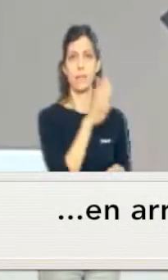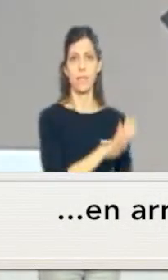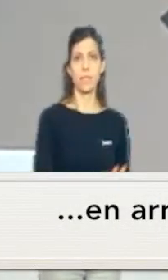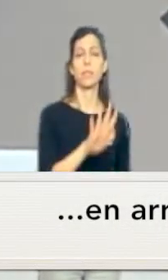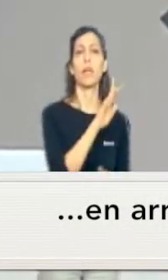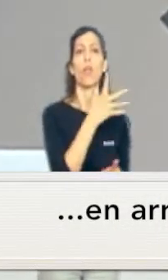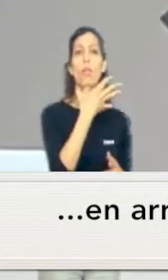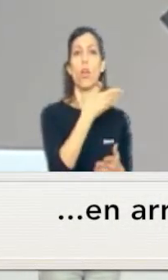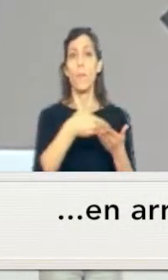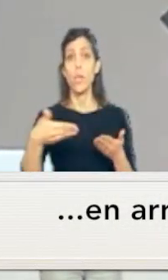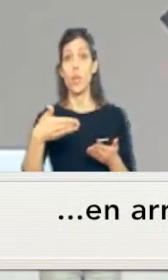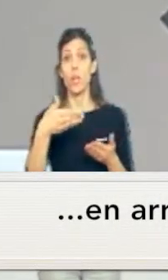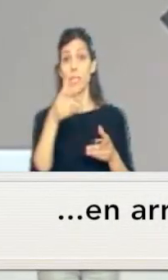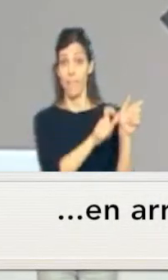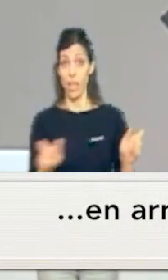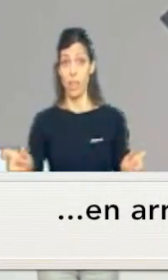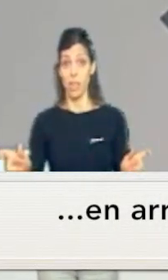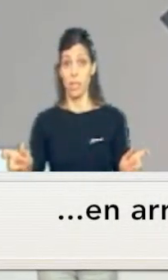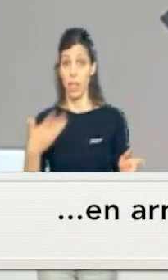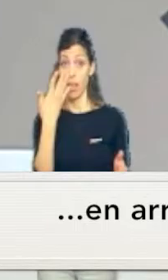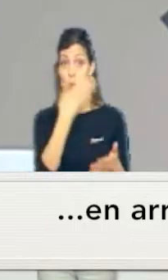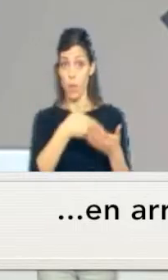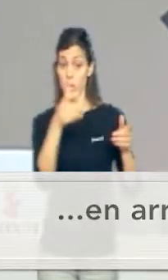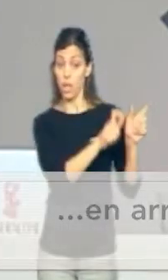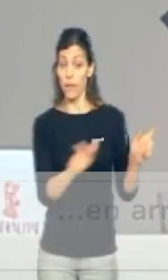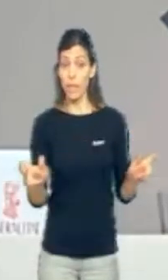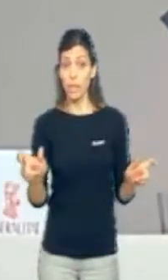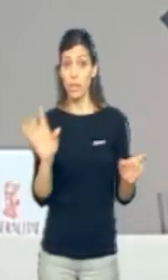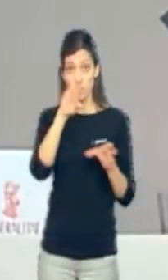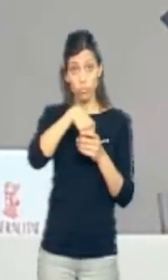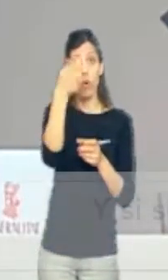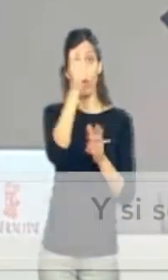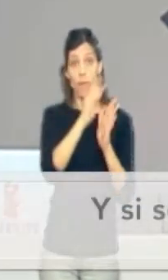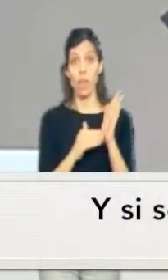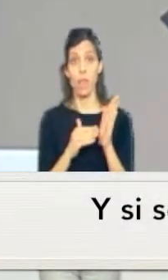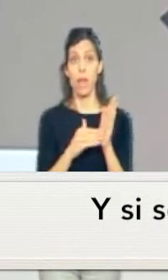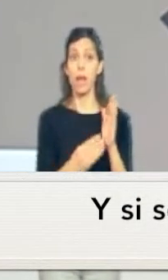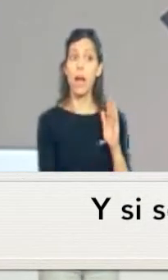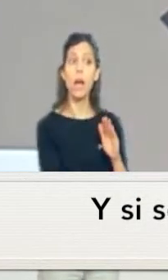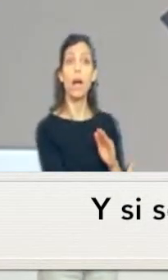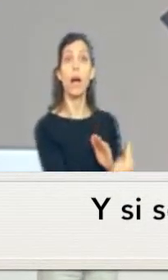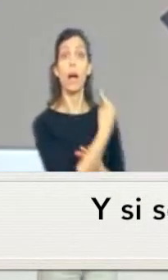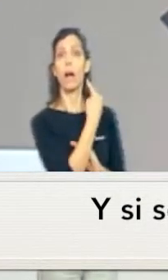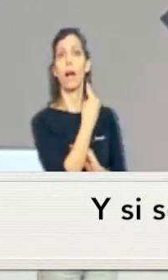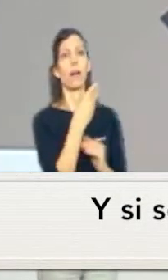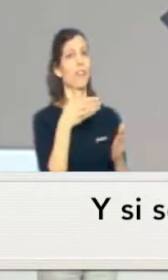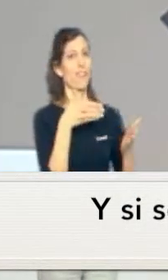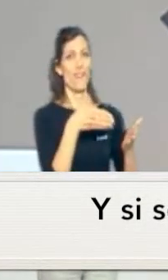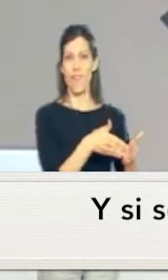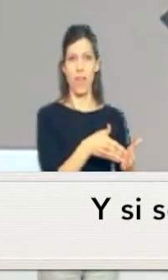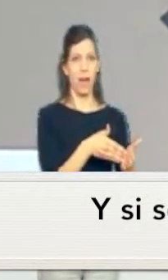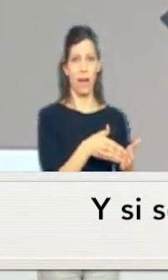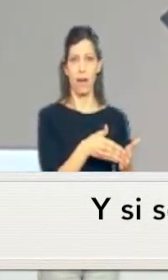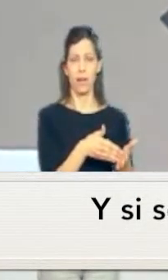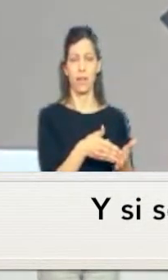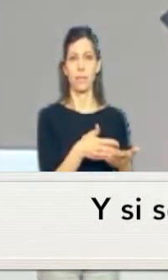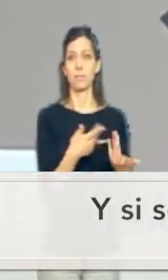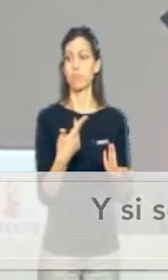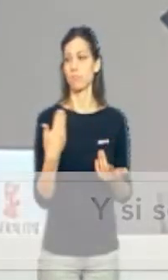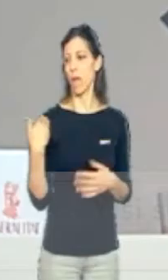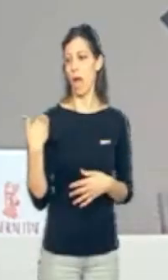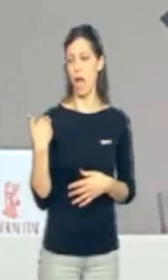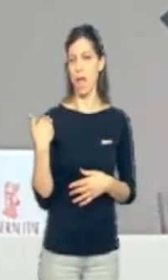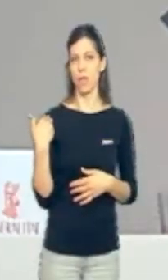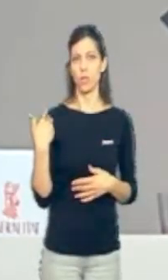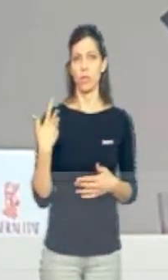al 6 millones de habitantes que son mein y si uno calcula todo lo que en this at the river durante los